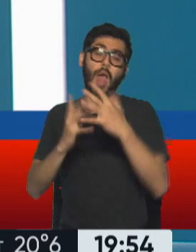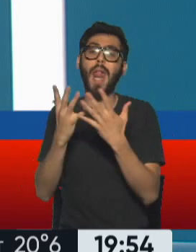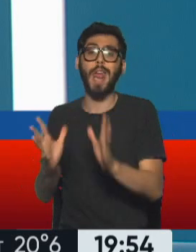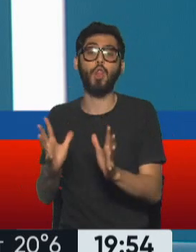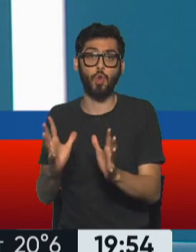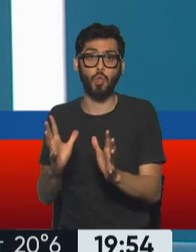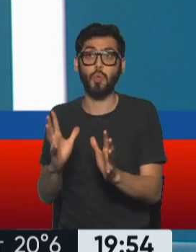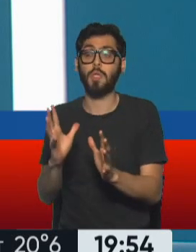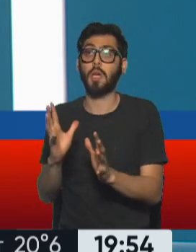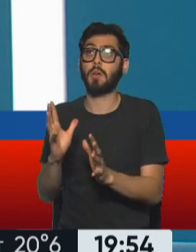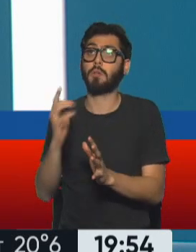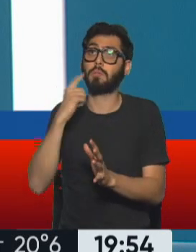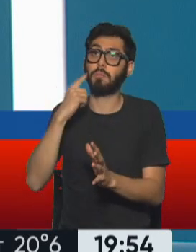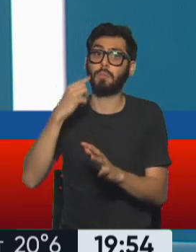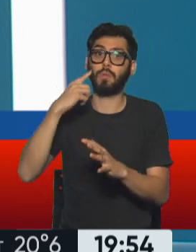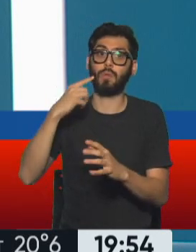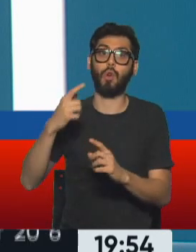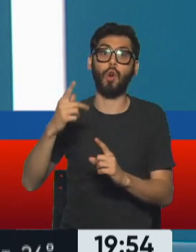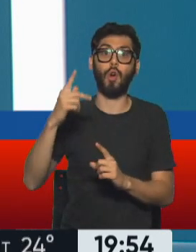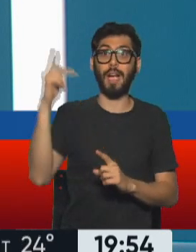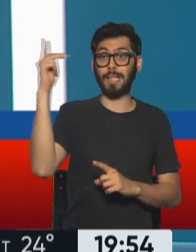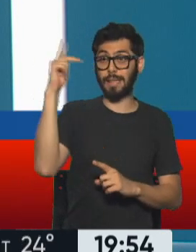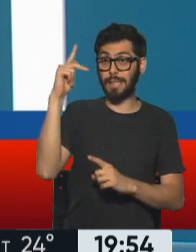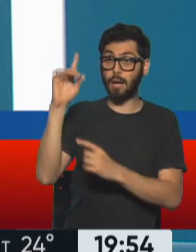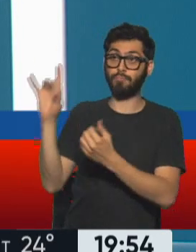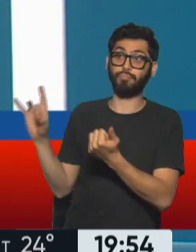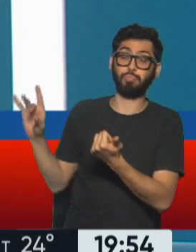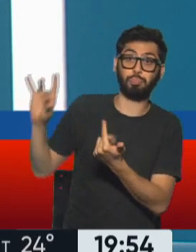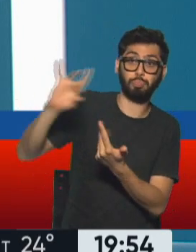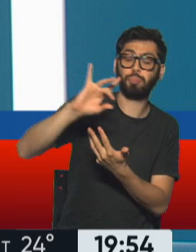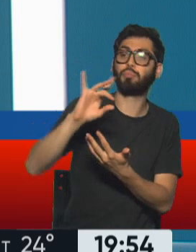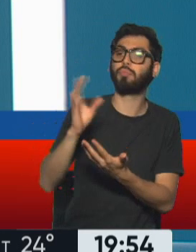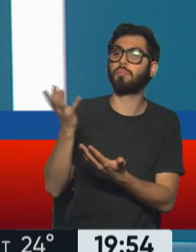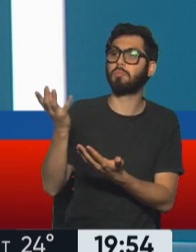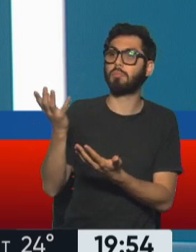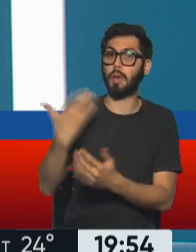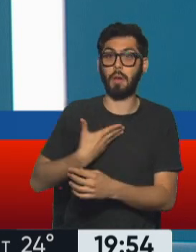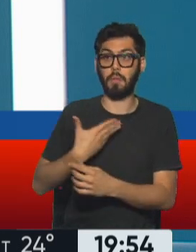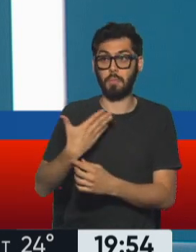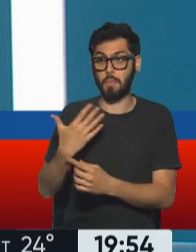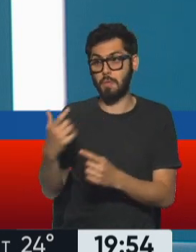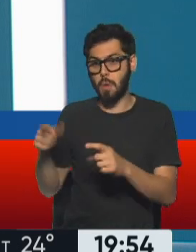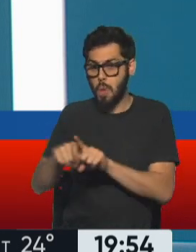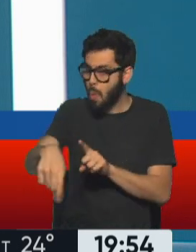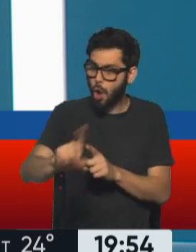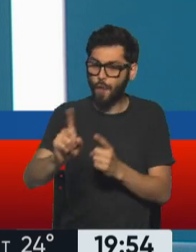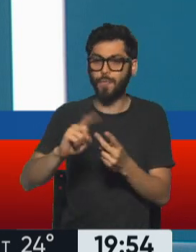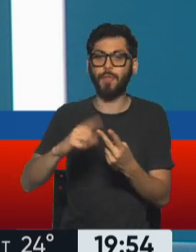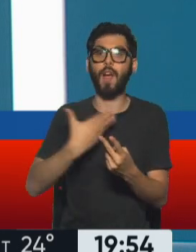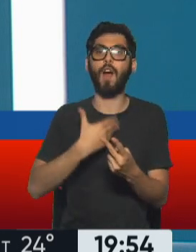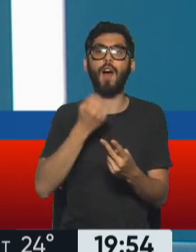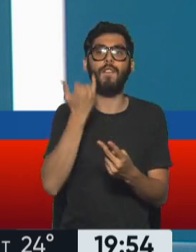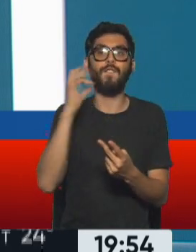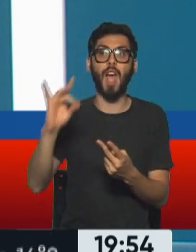la Corte que de alguna manera limpió Néstor Kirchner cuando llegó. Bueno, Fait no renunció de esta manera, digo,